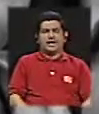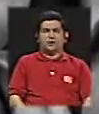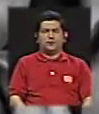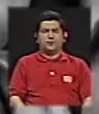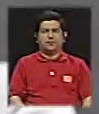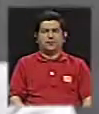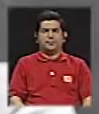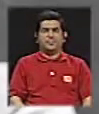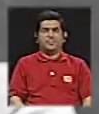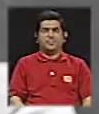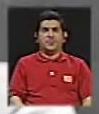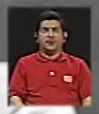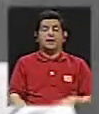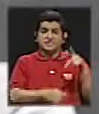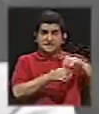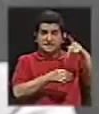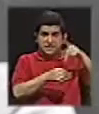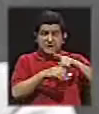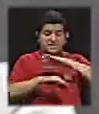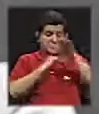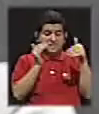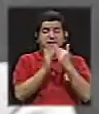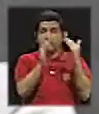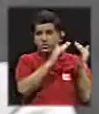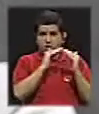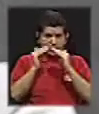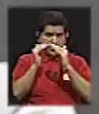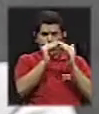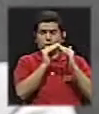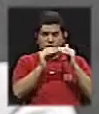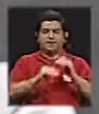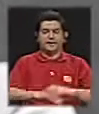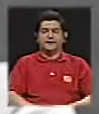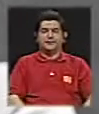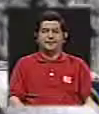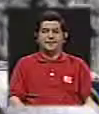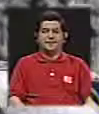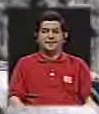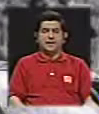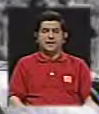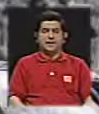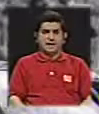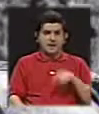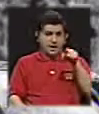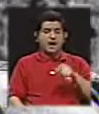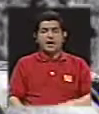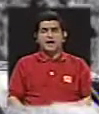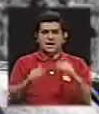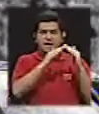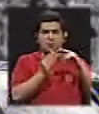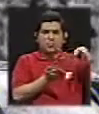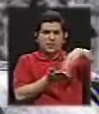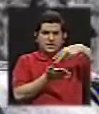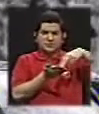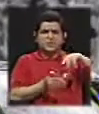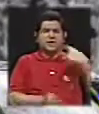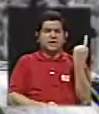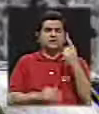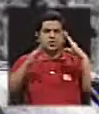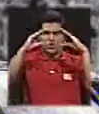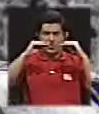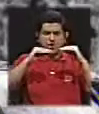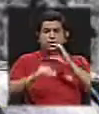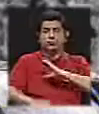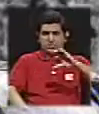La idea es que se participe toda la comunidad. Se baila en la comunidad durante solo de noche. En Terra tiene